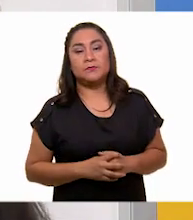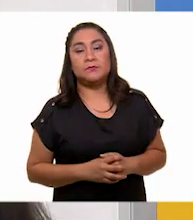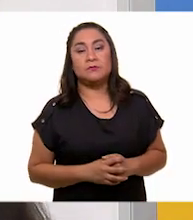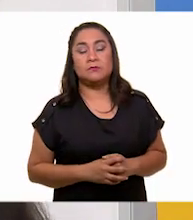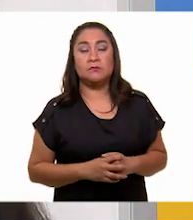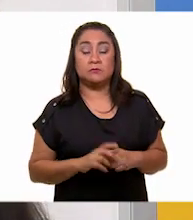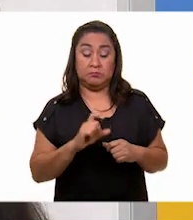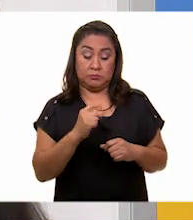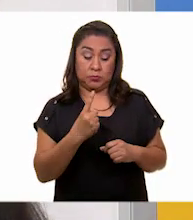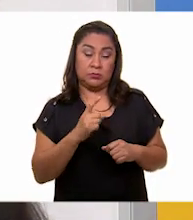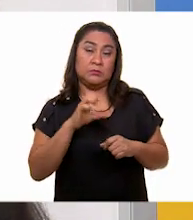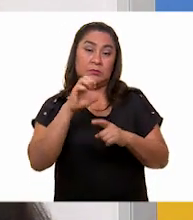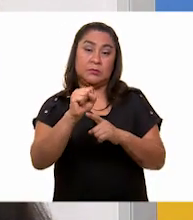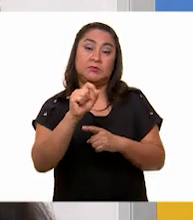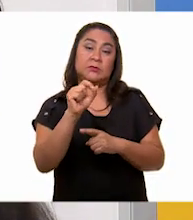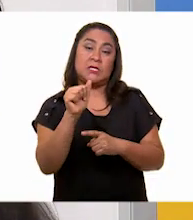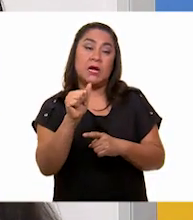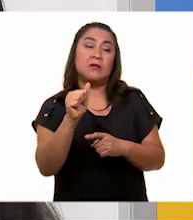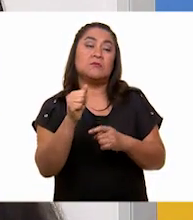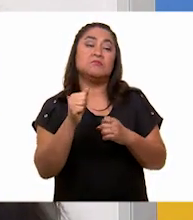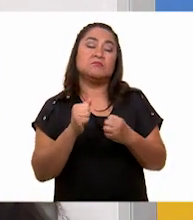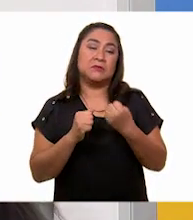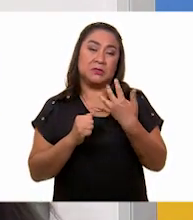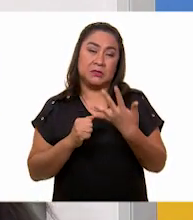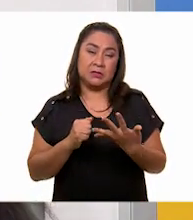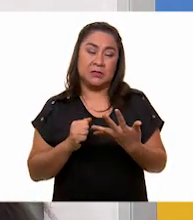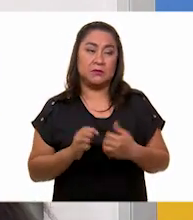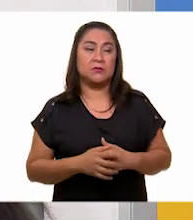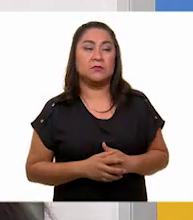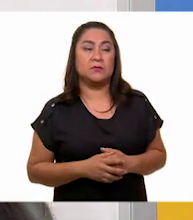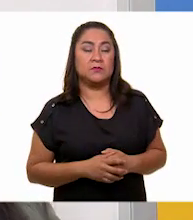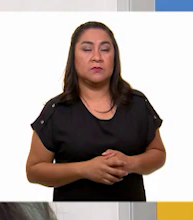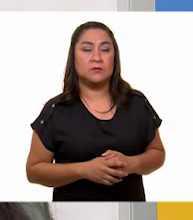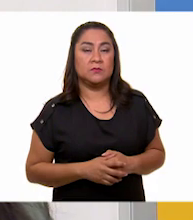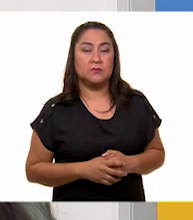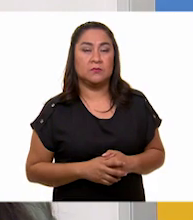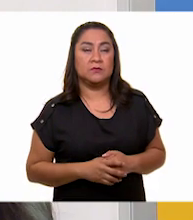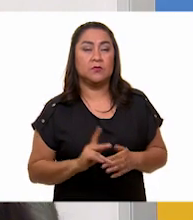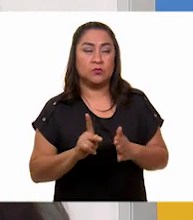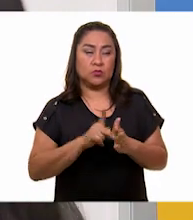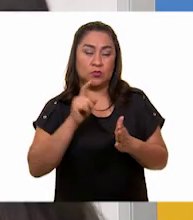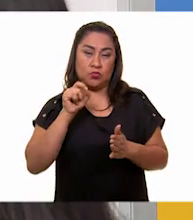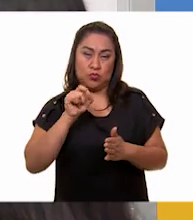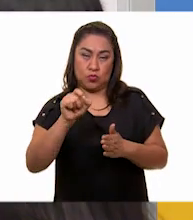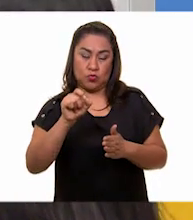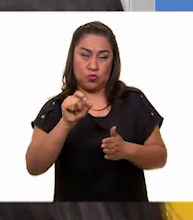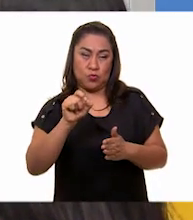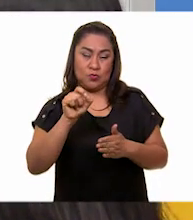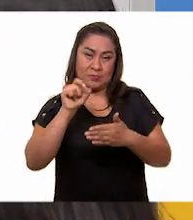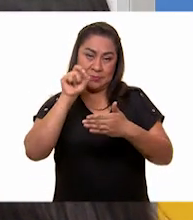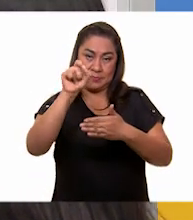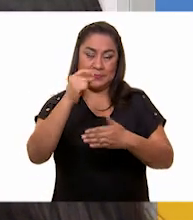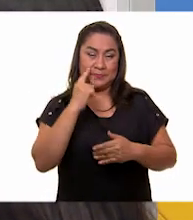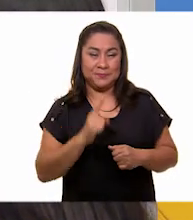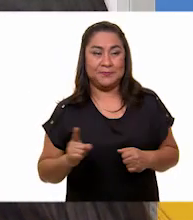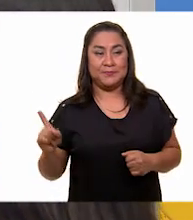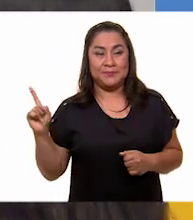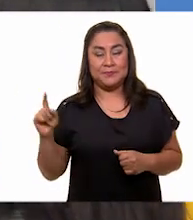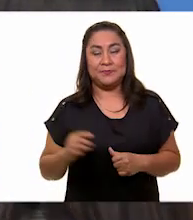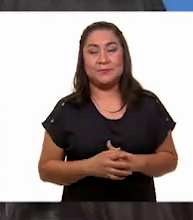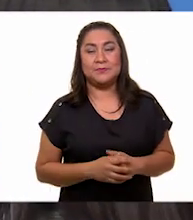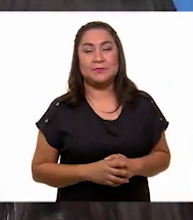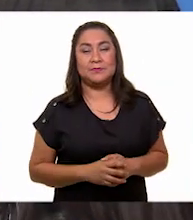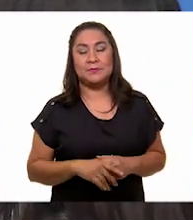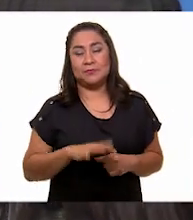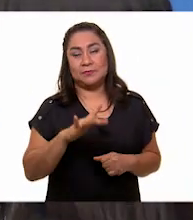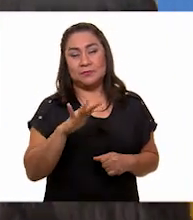3, 21, y nos van a quedar 5, y subimos muy bien otra vez nuestro punto que está aquí a la mitad, bajamos el 6